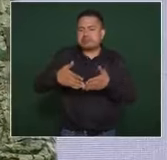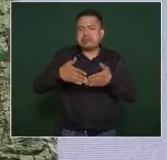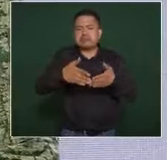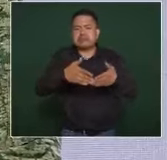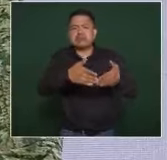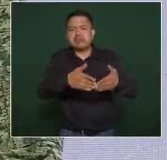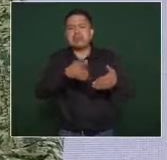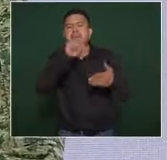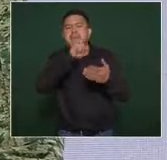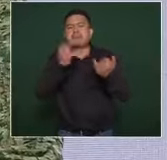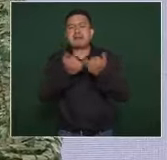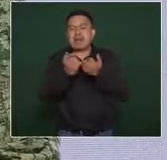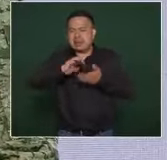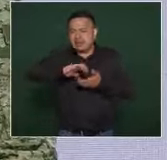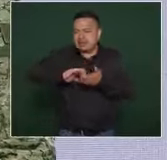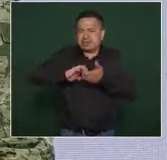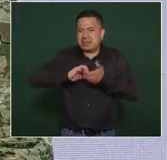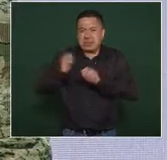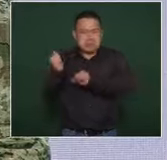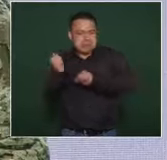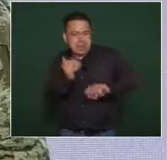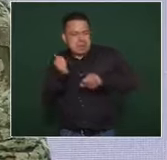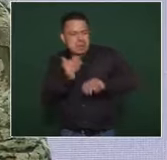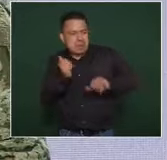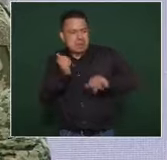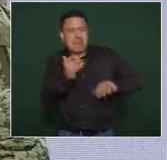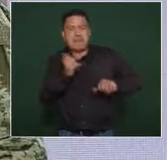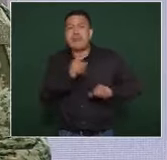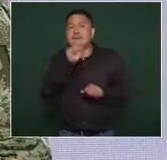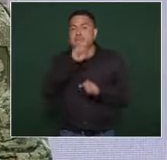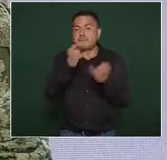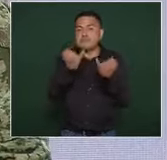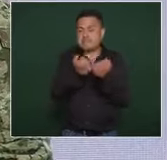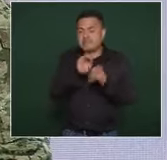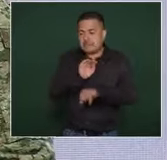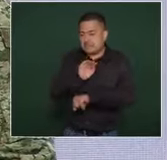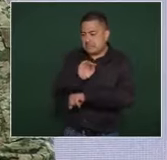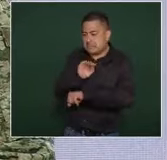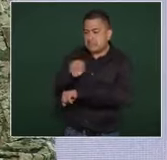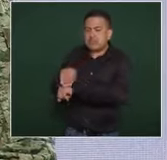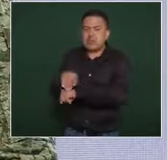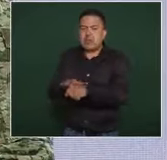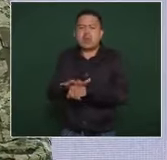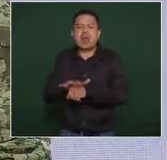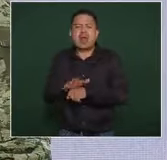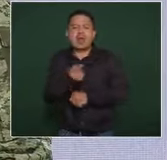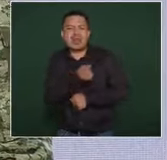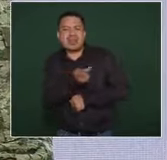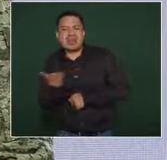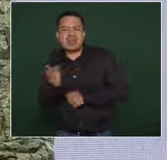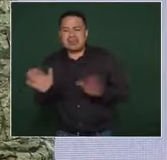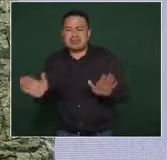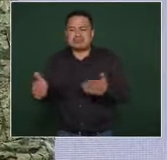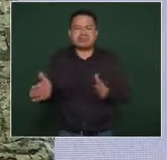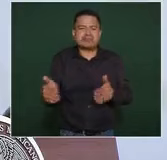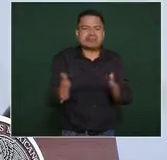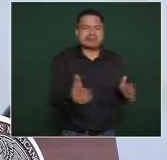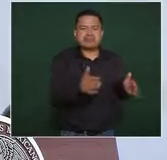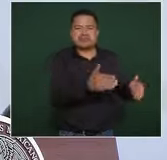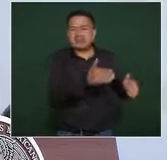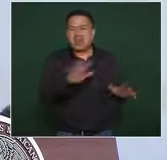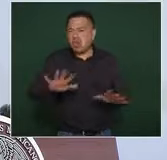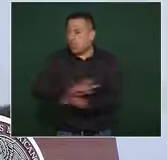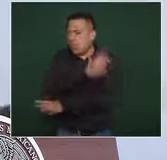los tractocamiones, se descargan y se integran los kits de los enseres con